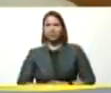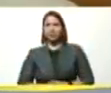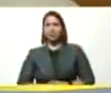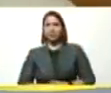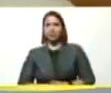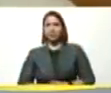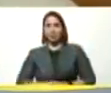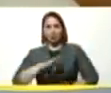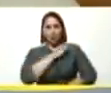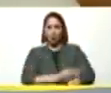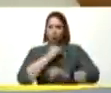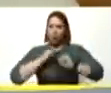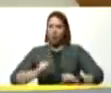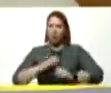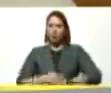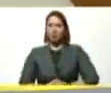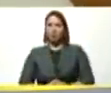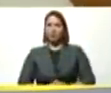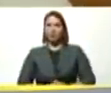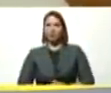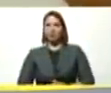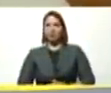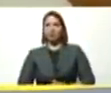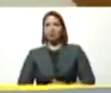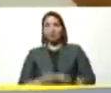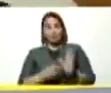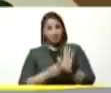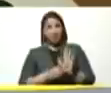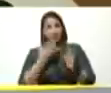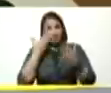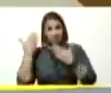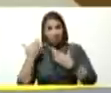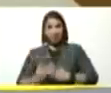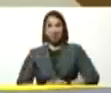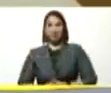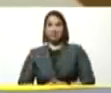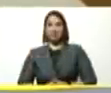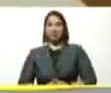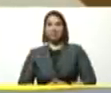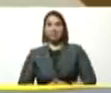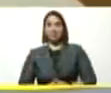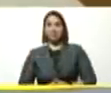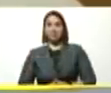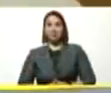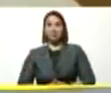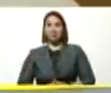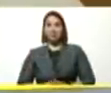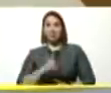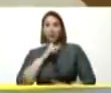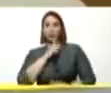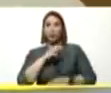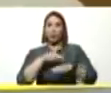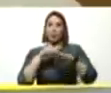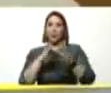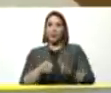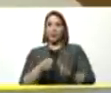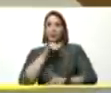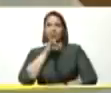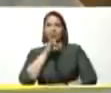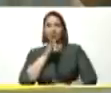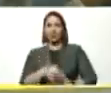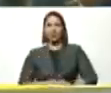una fuerza, ¿vale? De verdad, Yoselí, te voy a nombrar ministra de información,